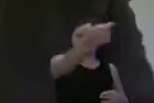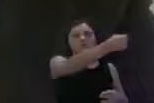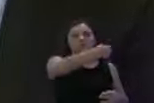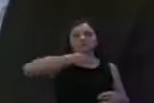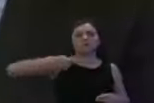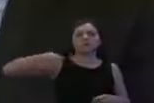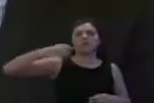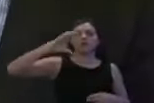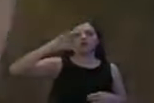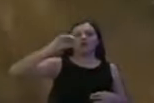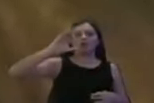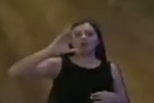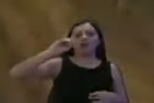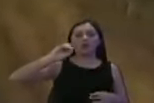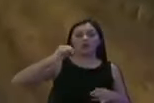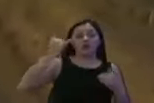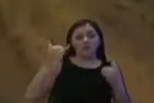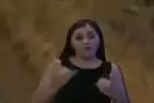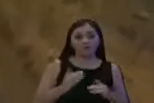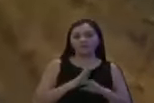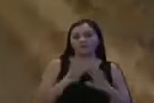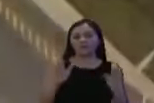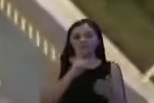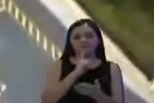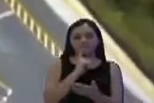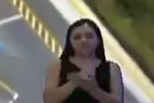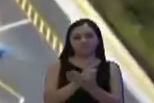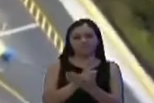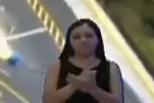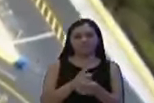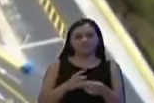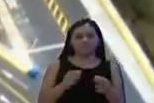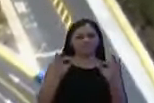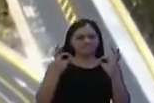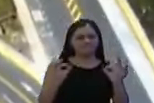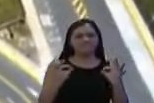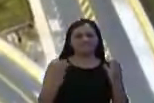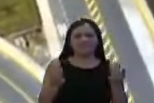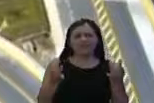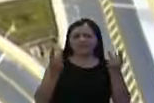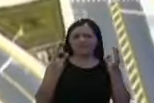realidad felicitaciones porque la vía realmente es de primer nivel